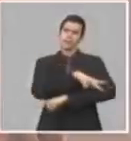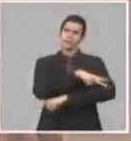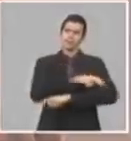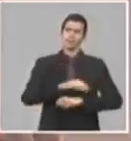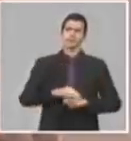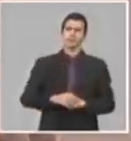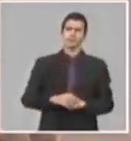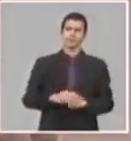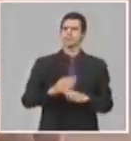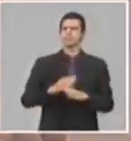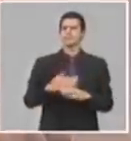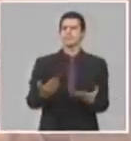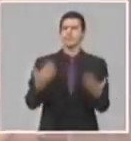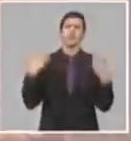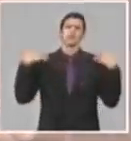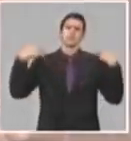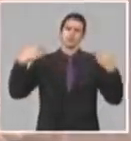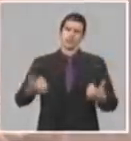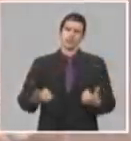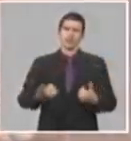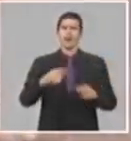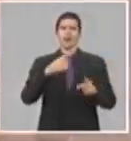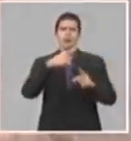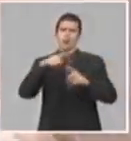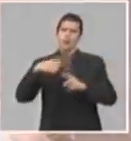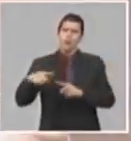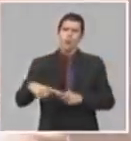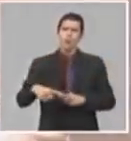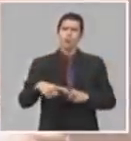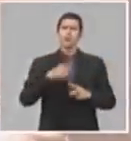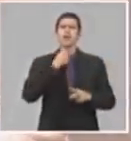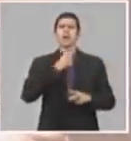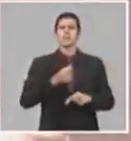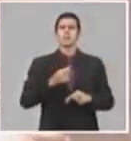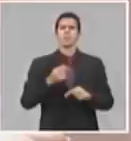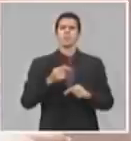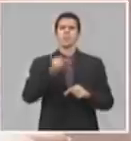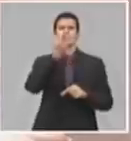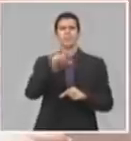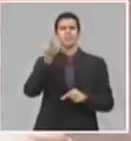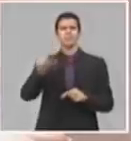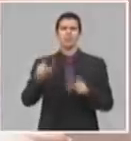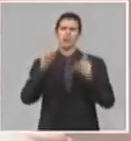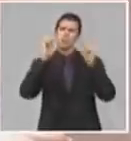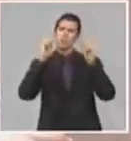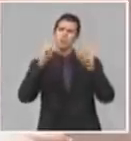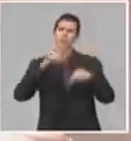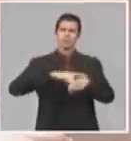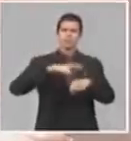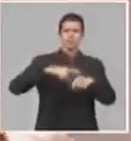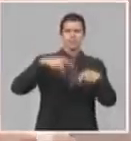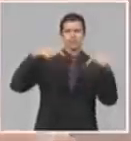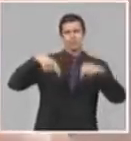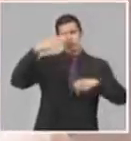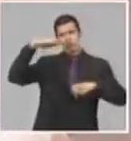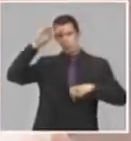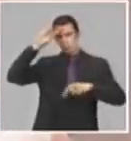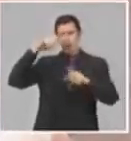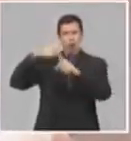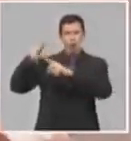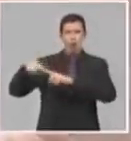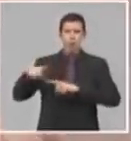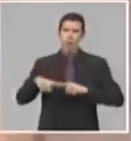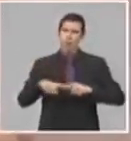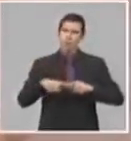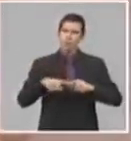las embajadas o los consulados o las representaciones de organismos internacionales que están radicadas en